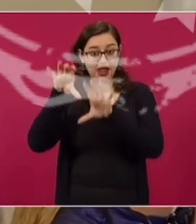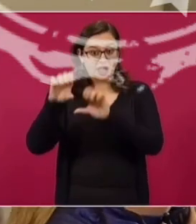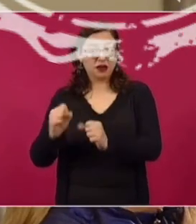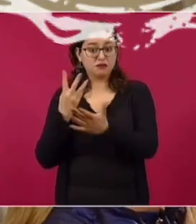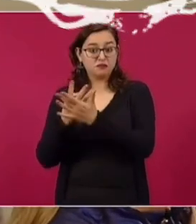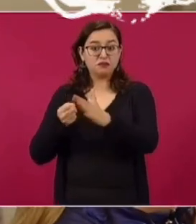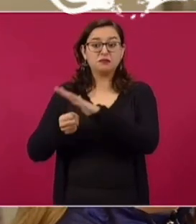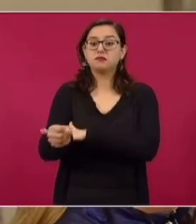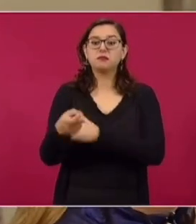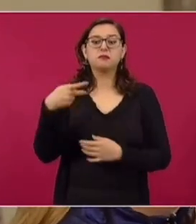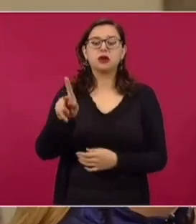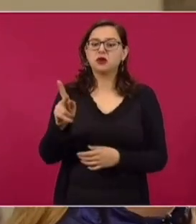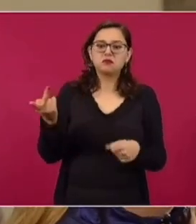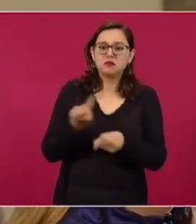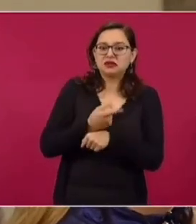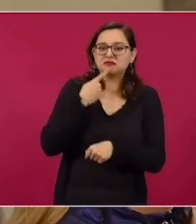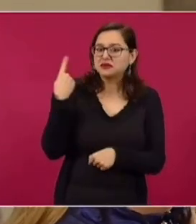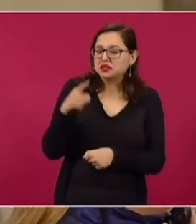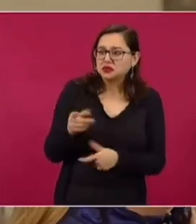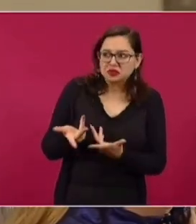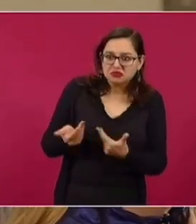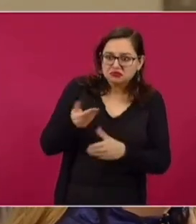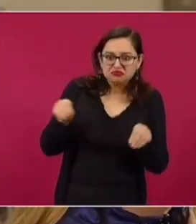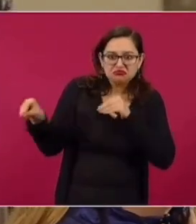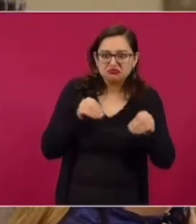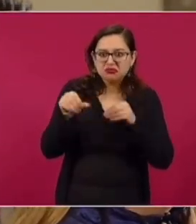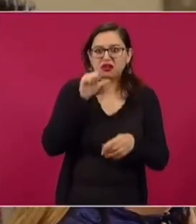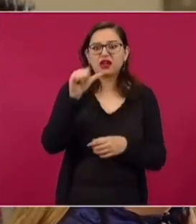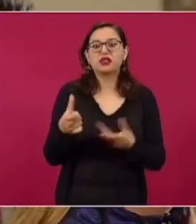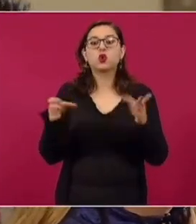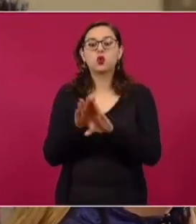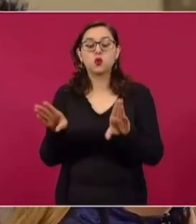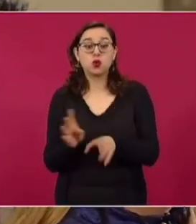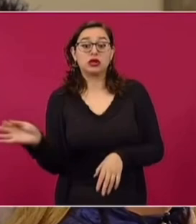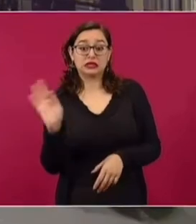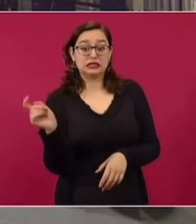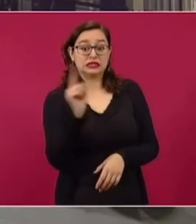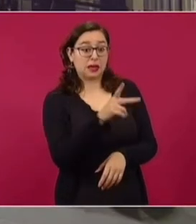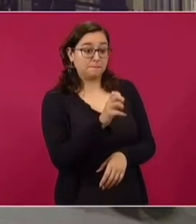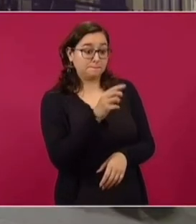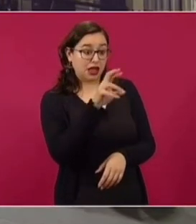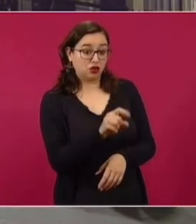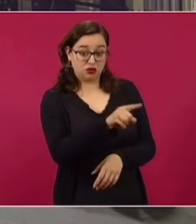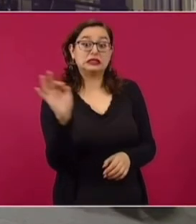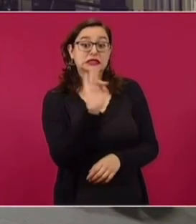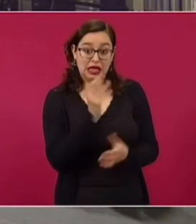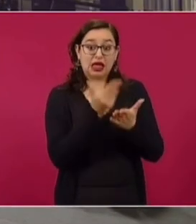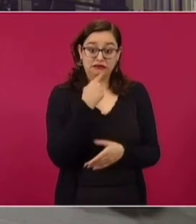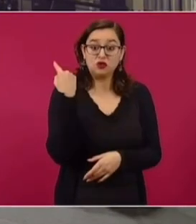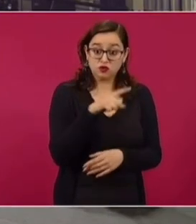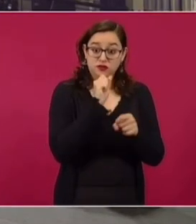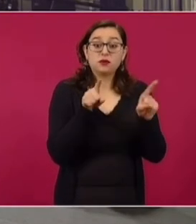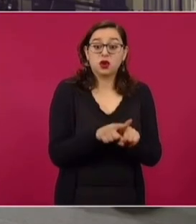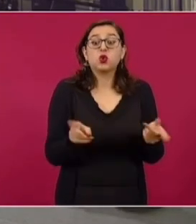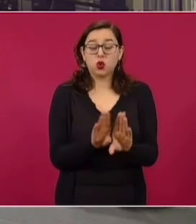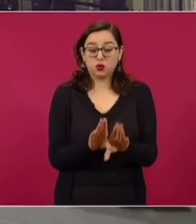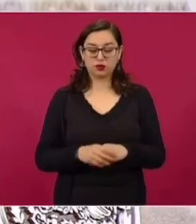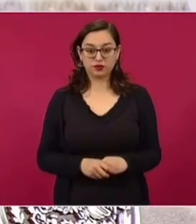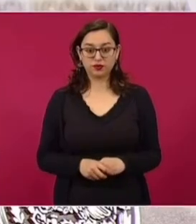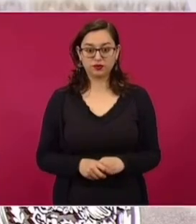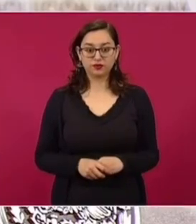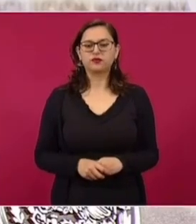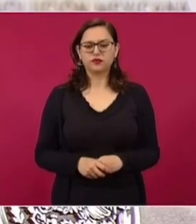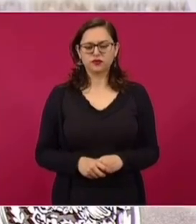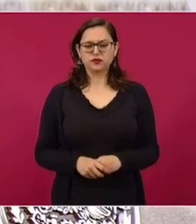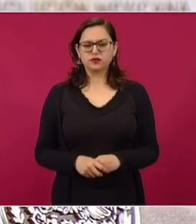¿Por qué no sale la Fiscalía de Guerrero a informarnos qué ha pasado con las denuncias de Félix Salgado y qué va a pasar con las denuncias que puedan salir en torno al caso de Pedro? Mire, yo le diría que todos los